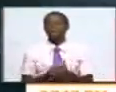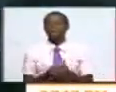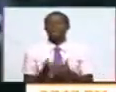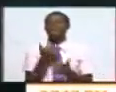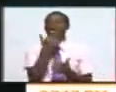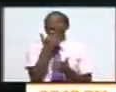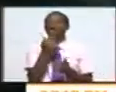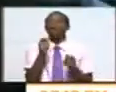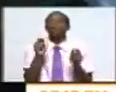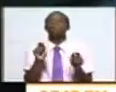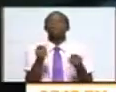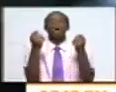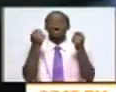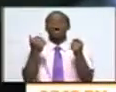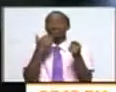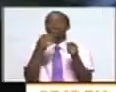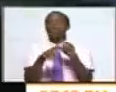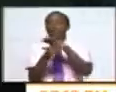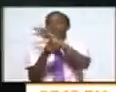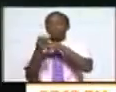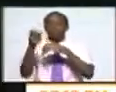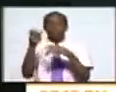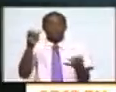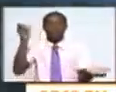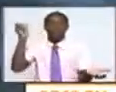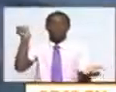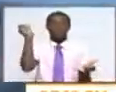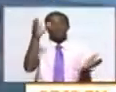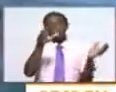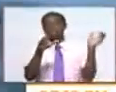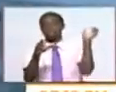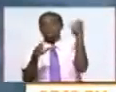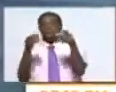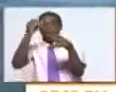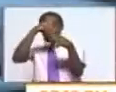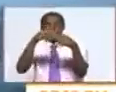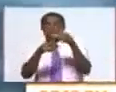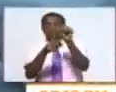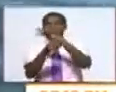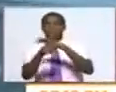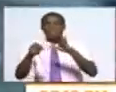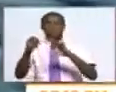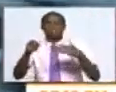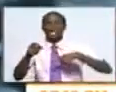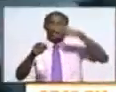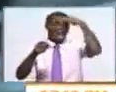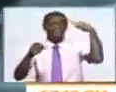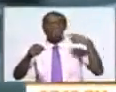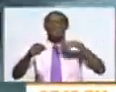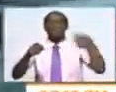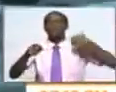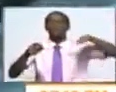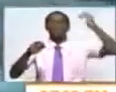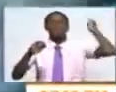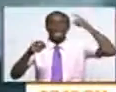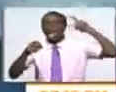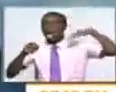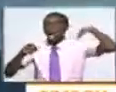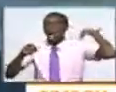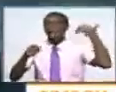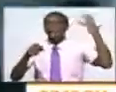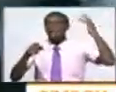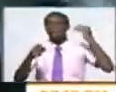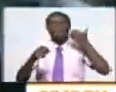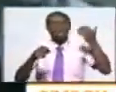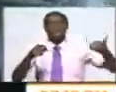peleando con nuestras armas, con Molotov, porque ya no comemos chavista. Y estamos aquí